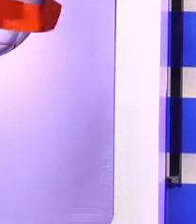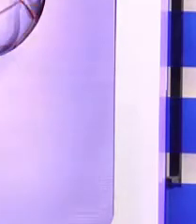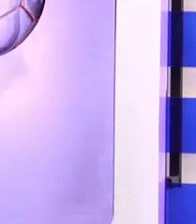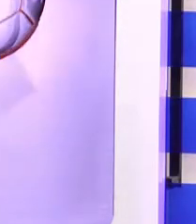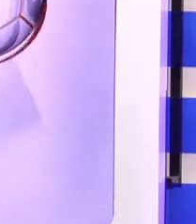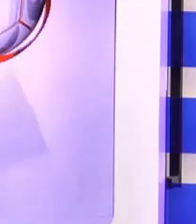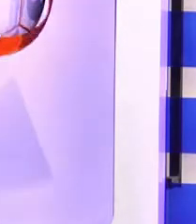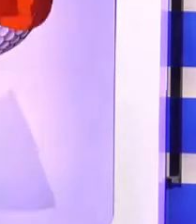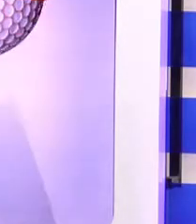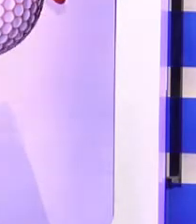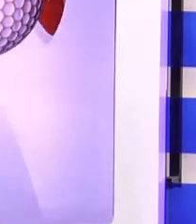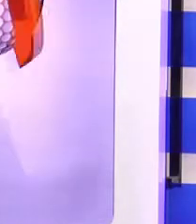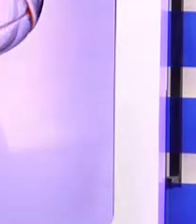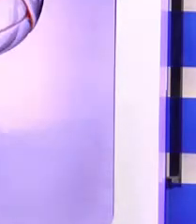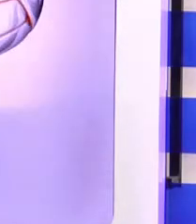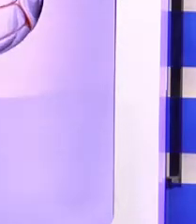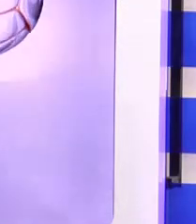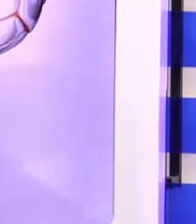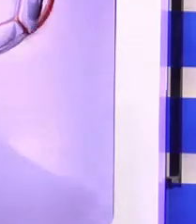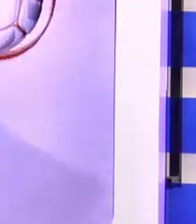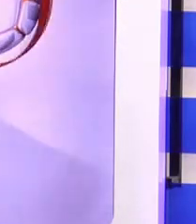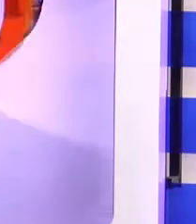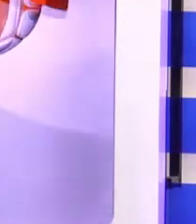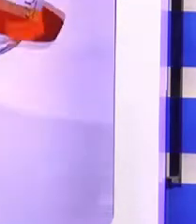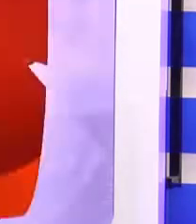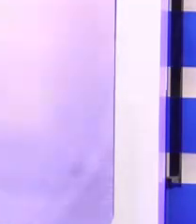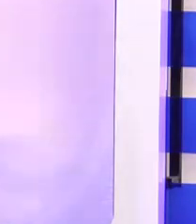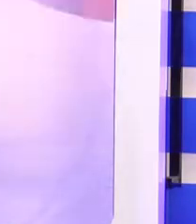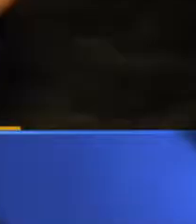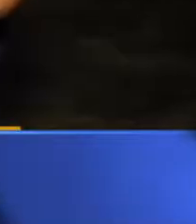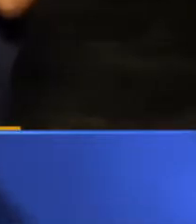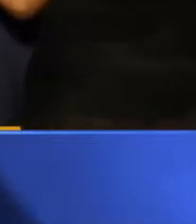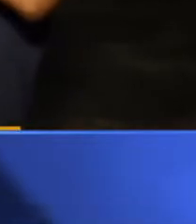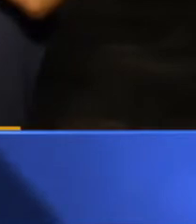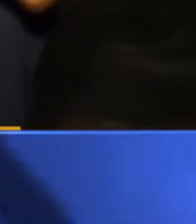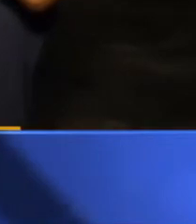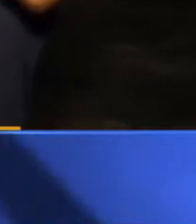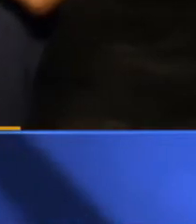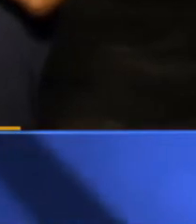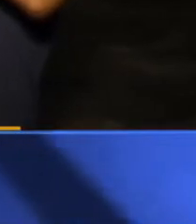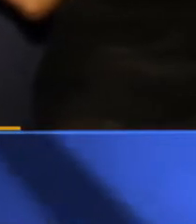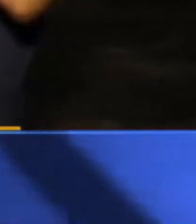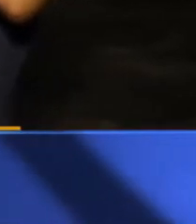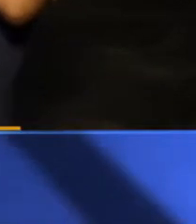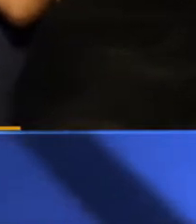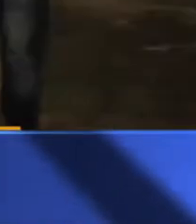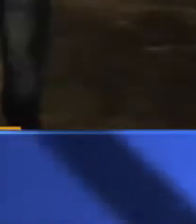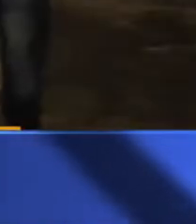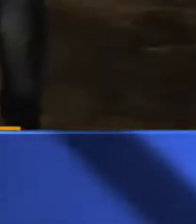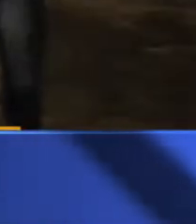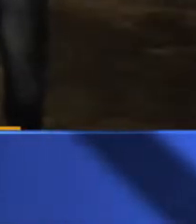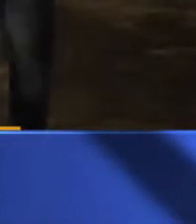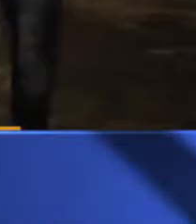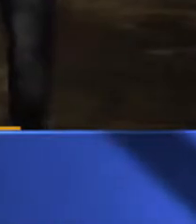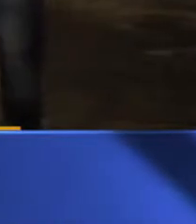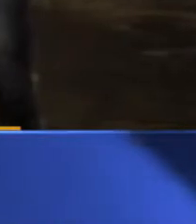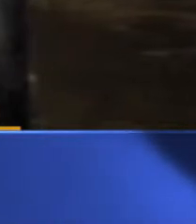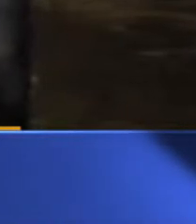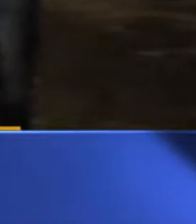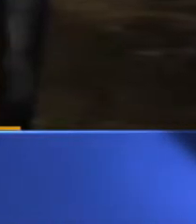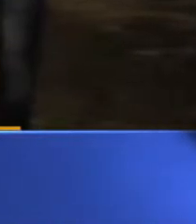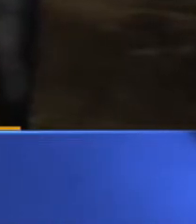Después de la pausa les contaremos la historia de una banda marcial que es conformada por jóvenes de escasos recursos o de lugares vulnerables de la ciudad. Ya